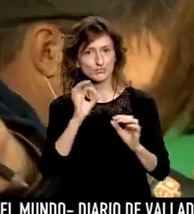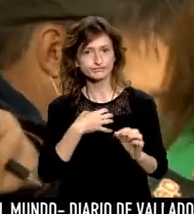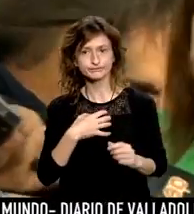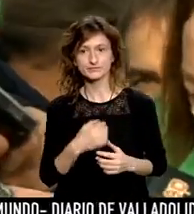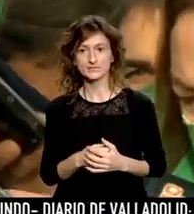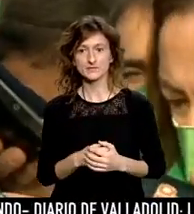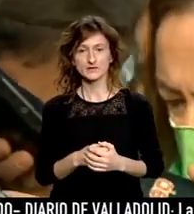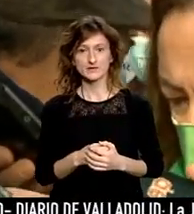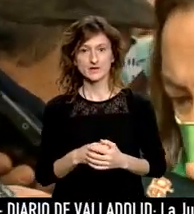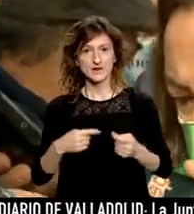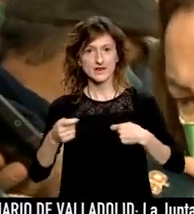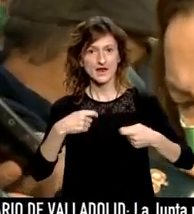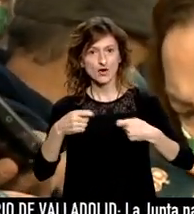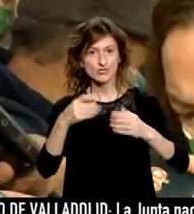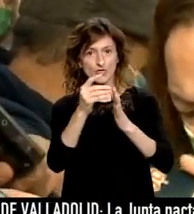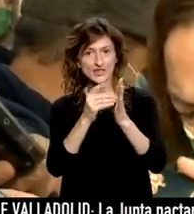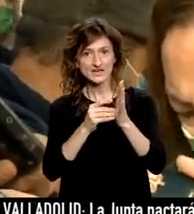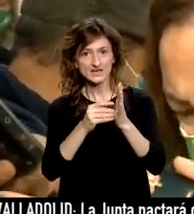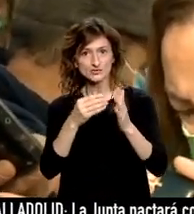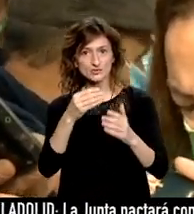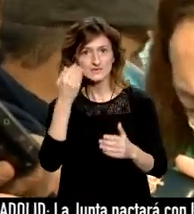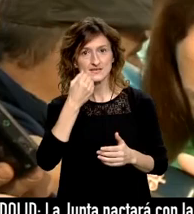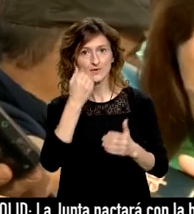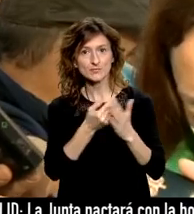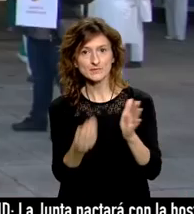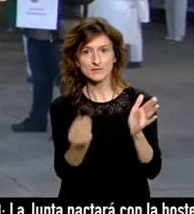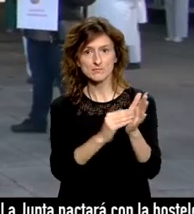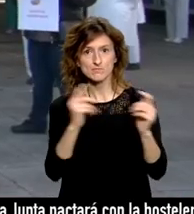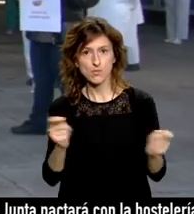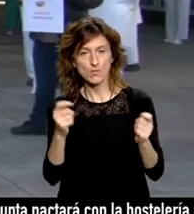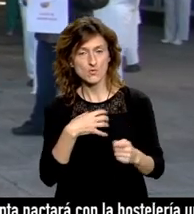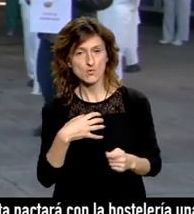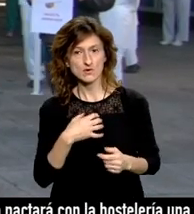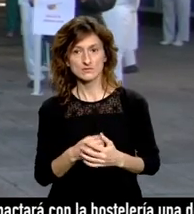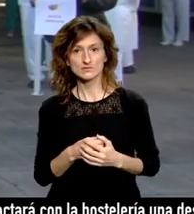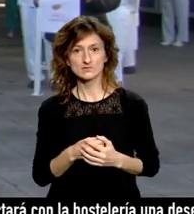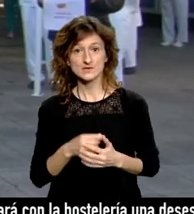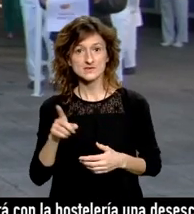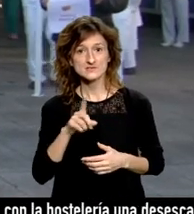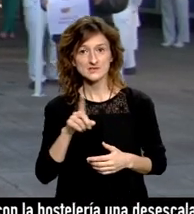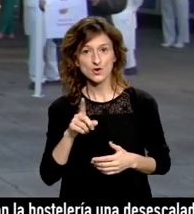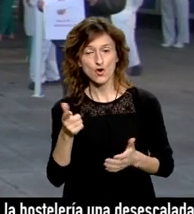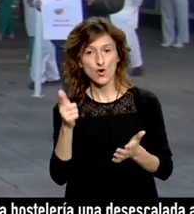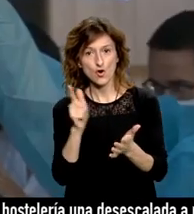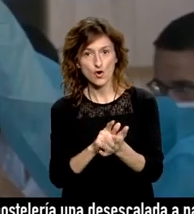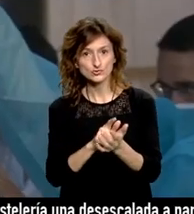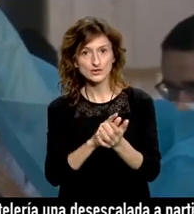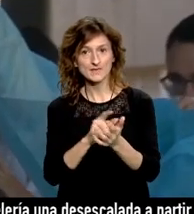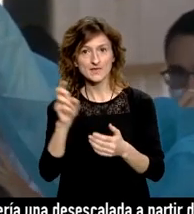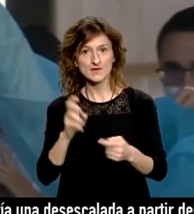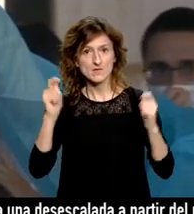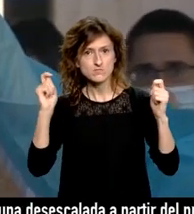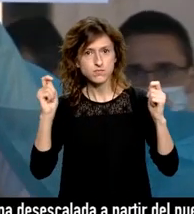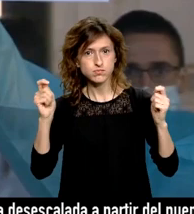así. Que no se negocia publicando decretos en el Vocil un sábado por la mañana. Y si no, volverán equipados, esta vez